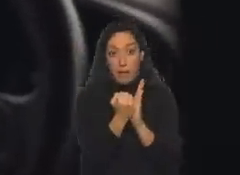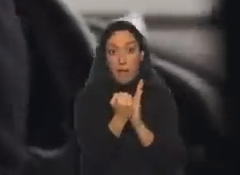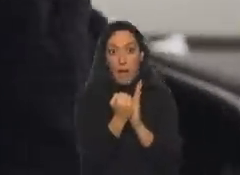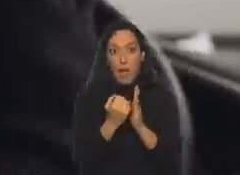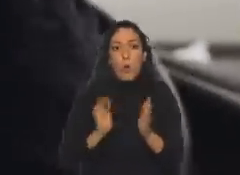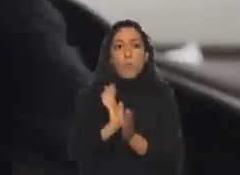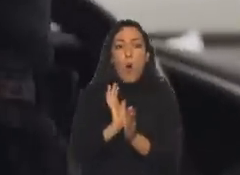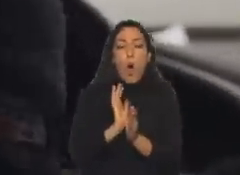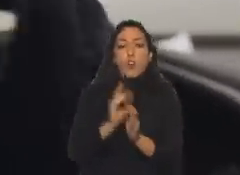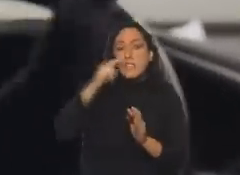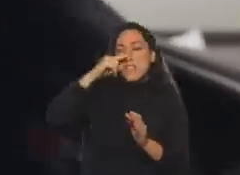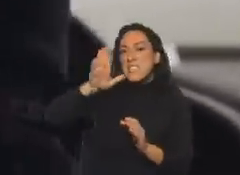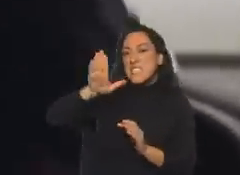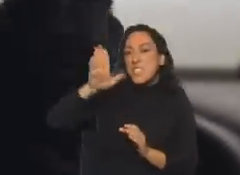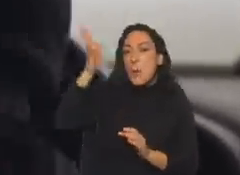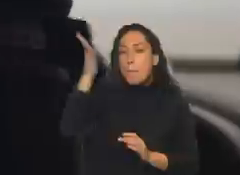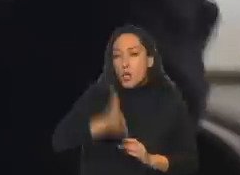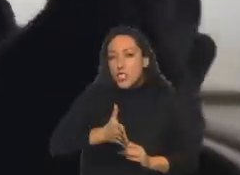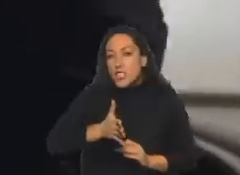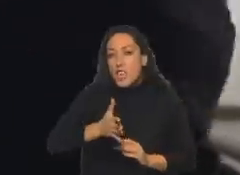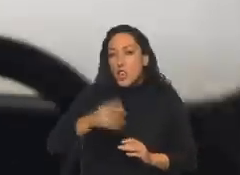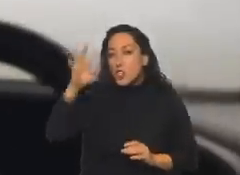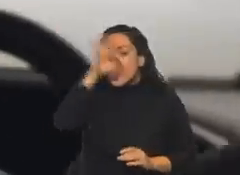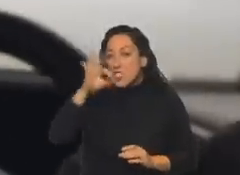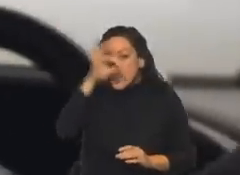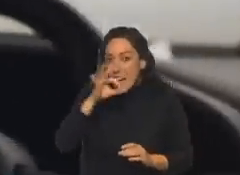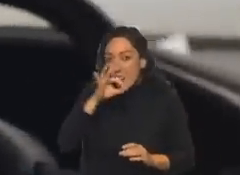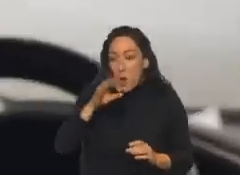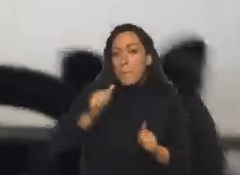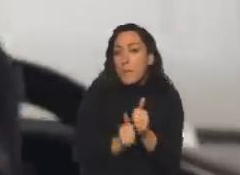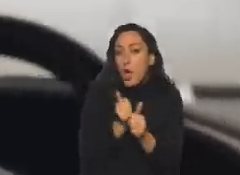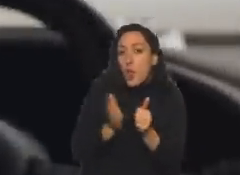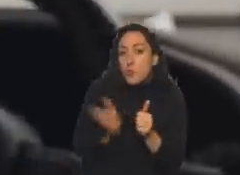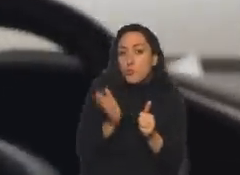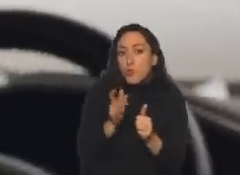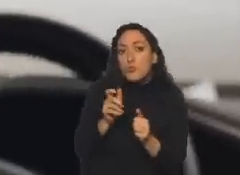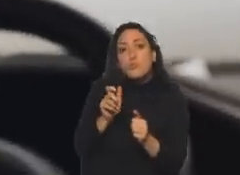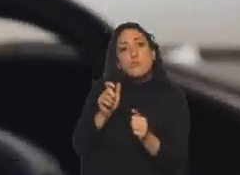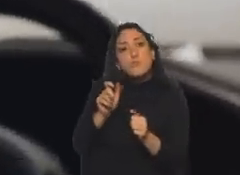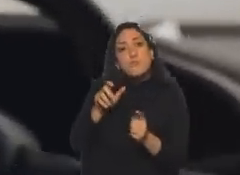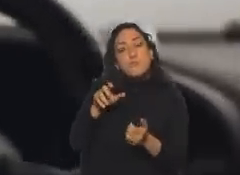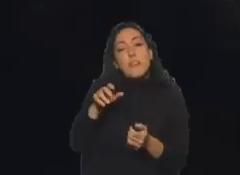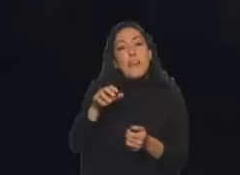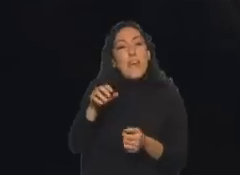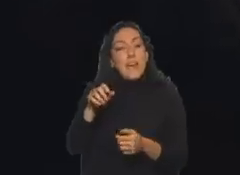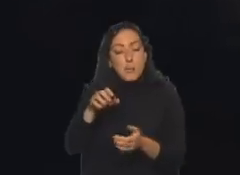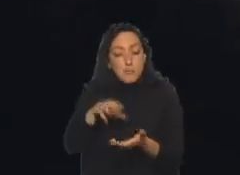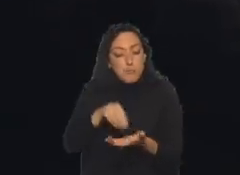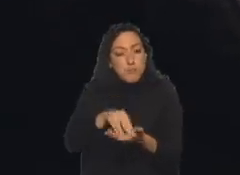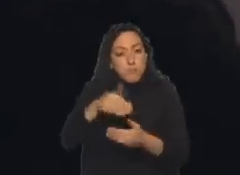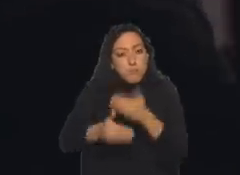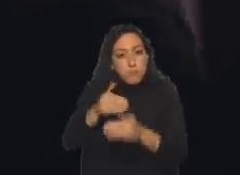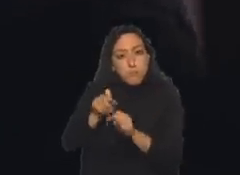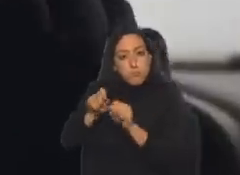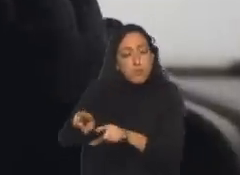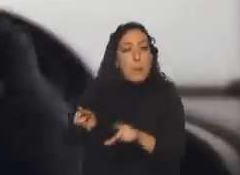el 75% de los cerdos que van a la producción de Paladini son de sus propios criaderos. La Anónima,